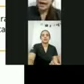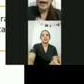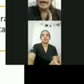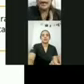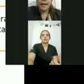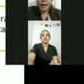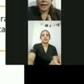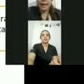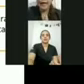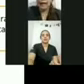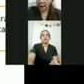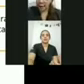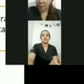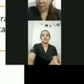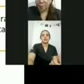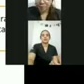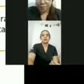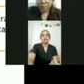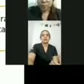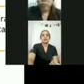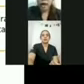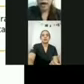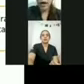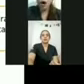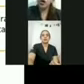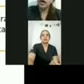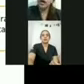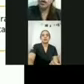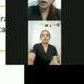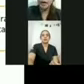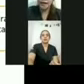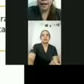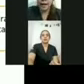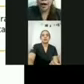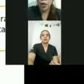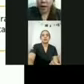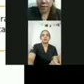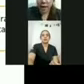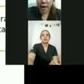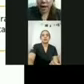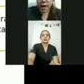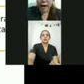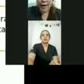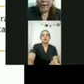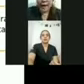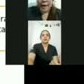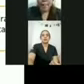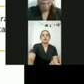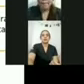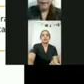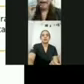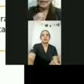tenían el inglés y el árabe. Otra cosa a tener en cuenta es